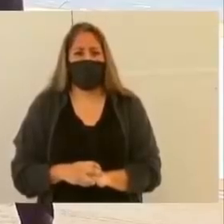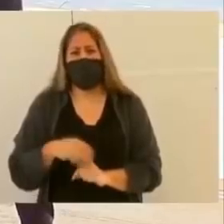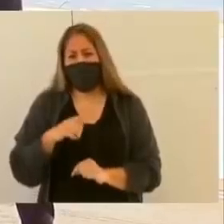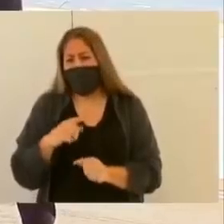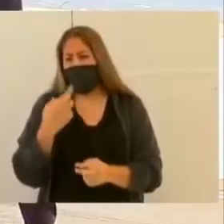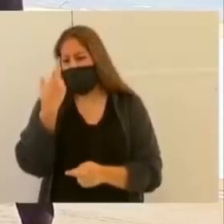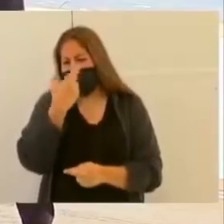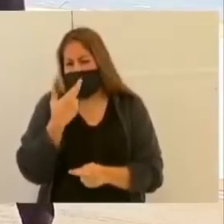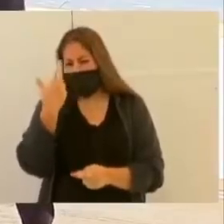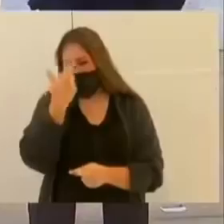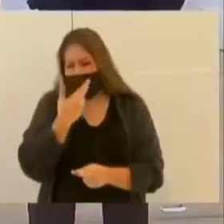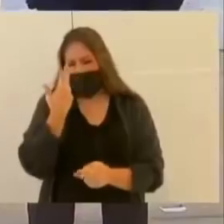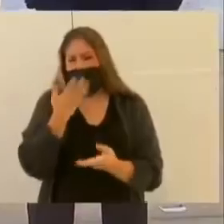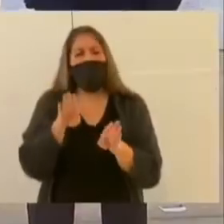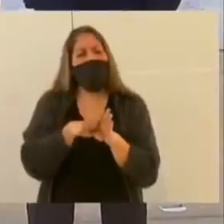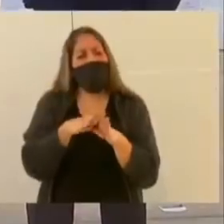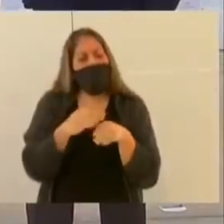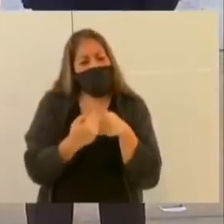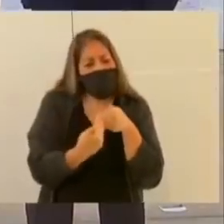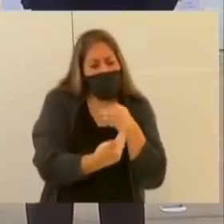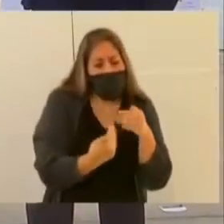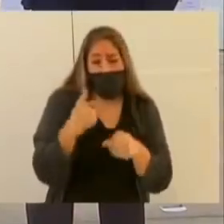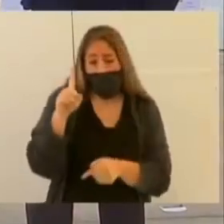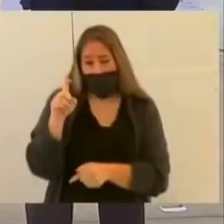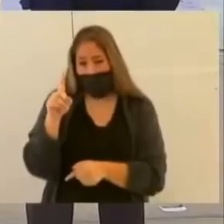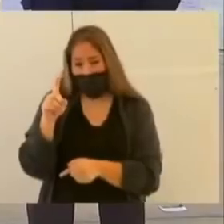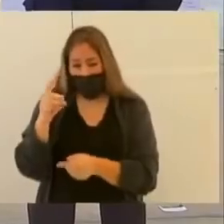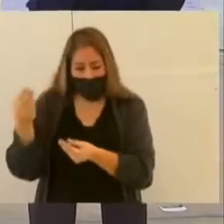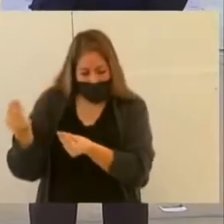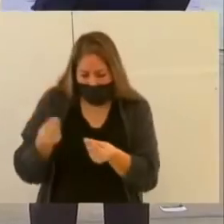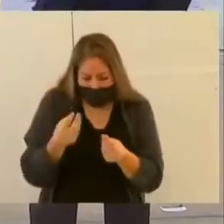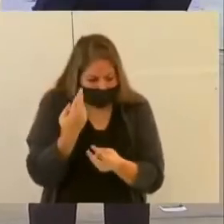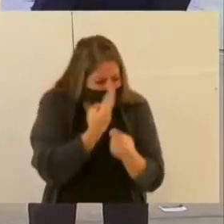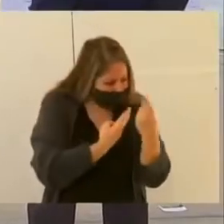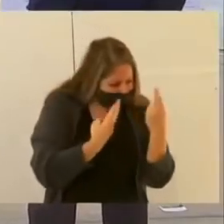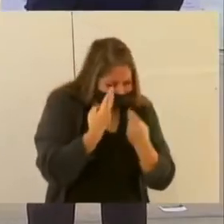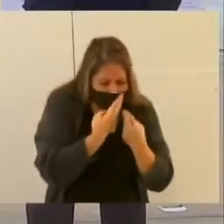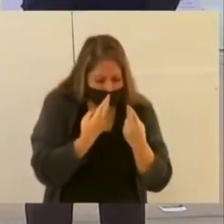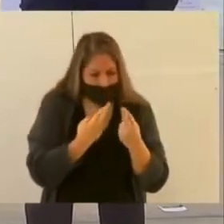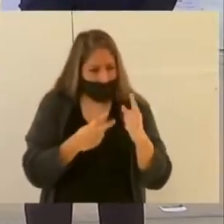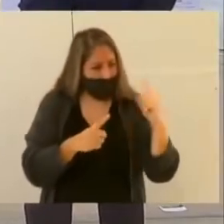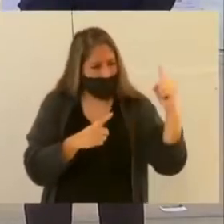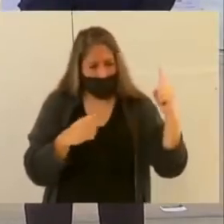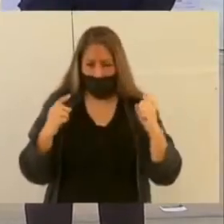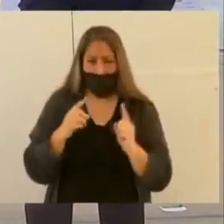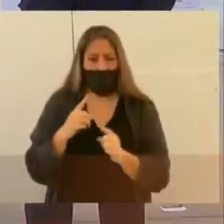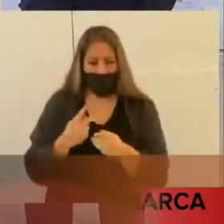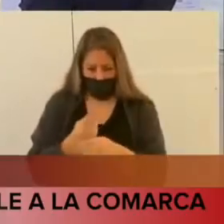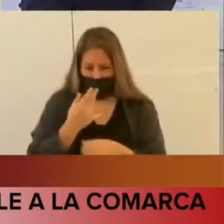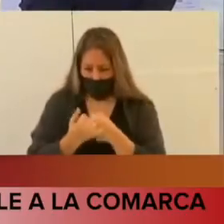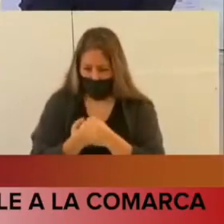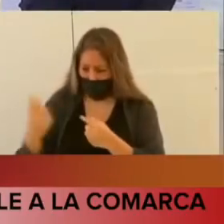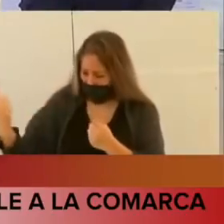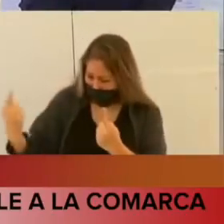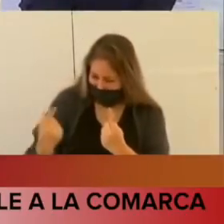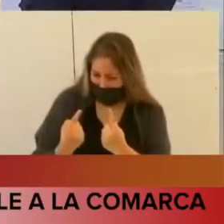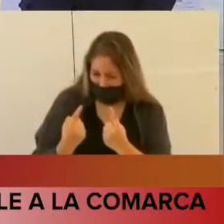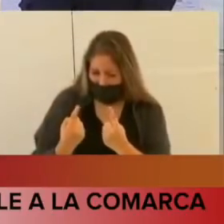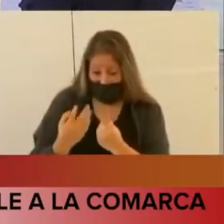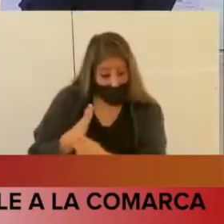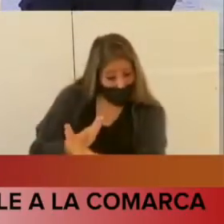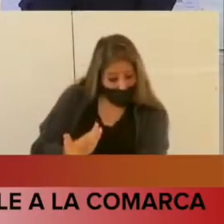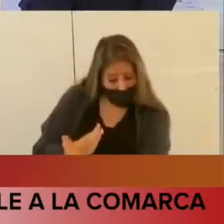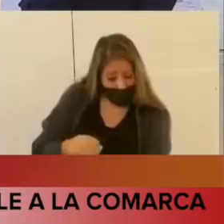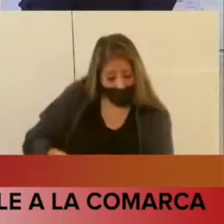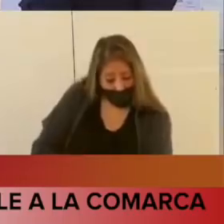revisado cómo va a ser esta transferencia de agua y no va a haber afectaciones al riego agrícola. ¿Por qué? Porque